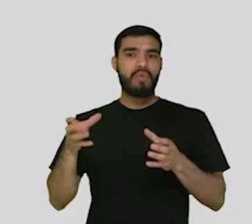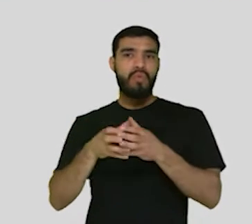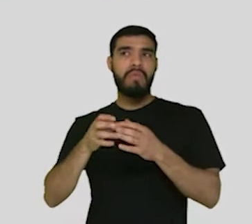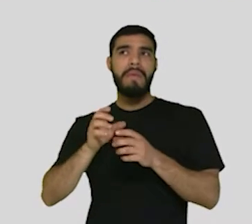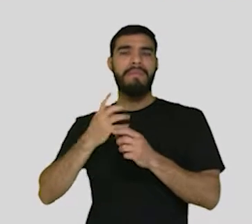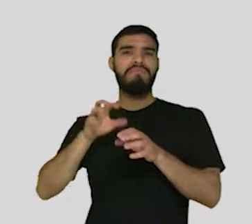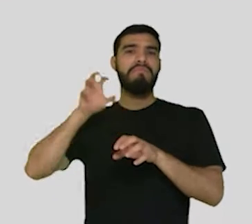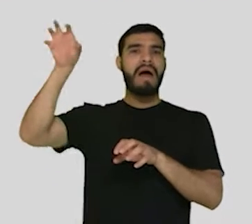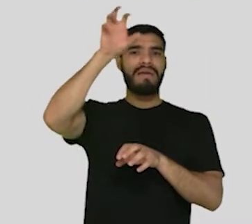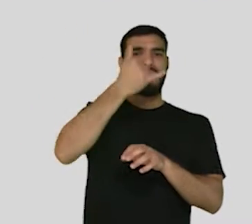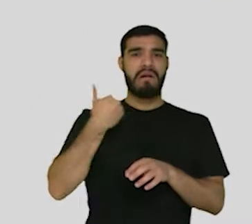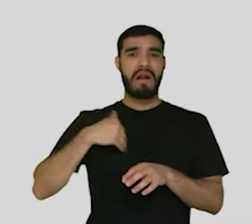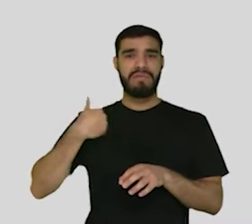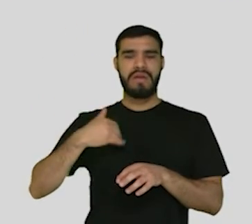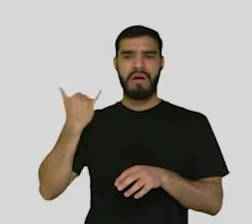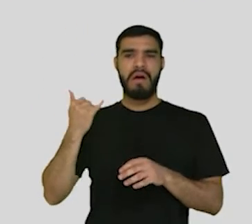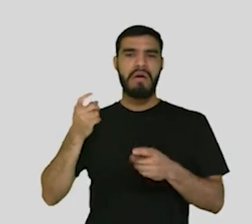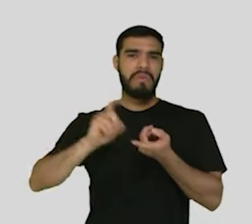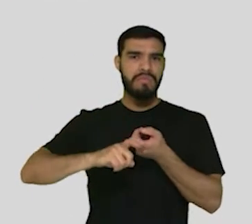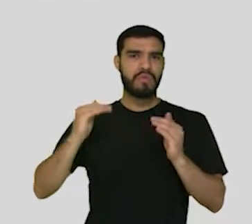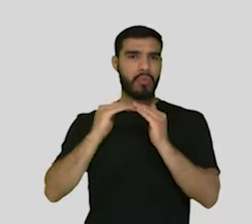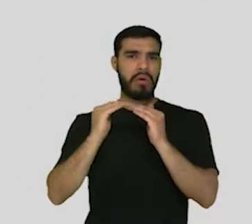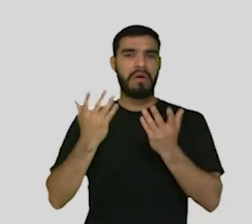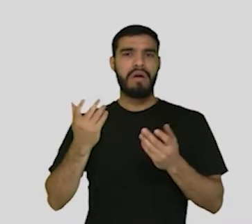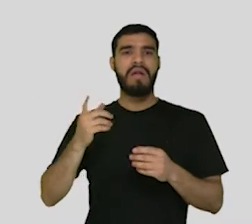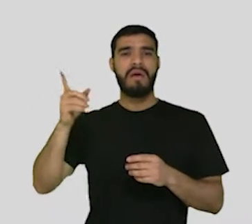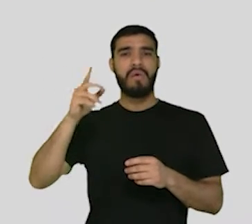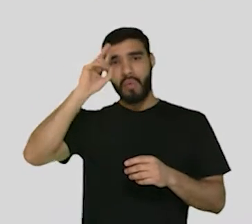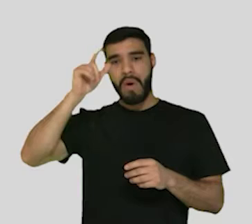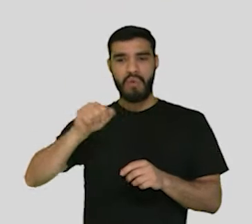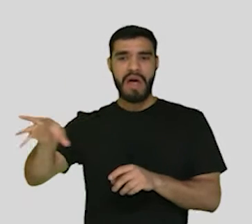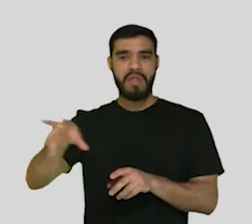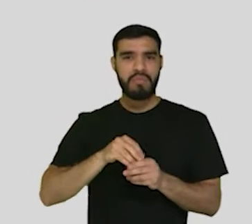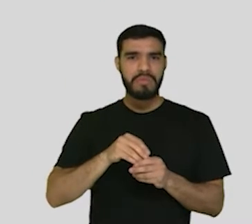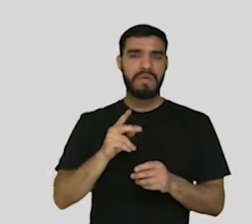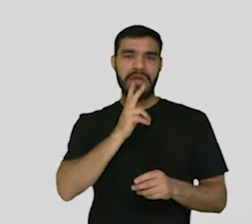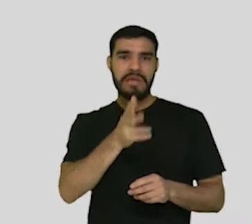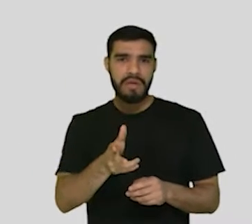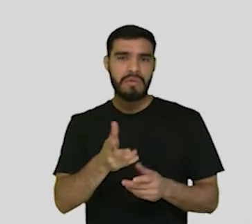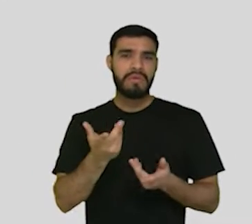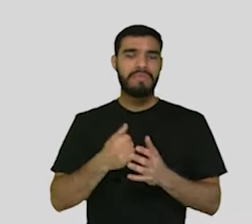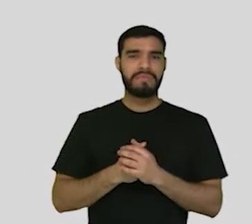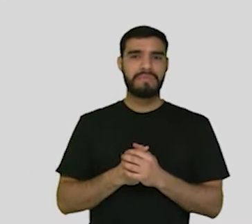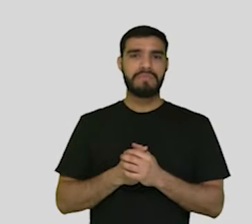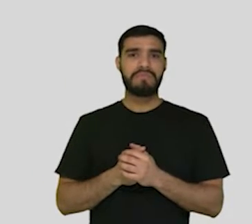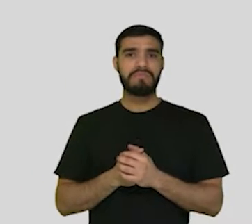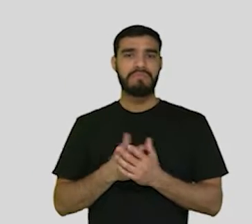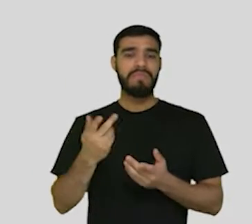países de la región, dice, ah, bueno, Argentina... Va, esa pa' que a tu niña, ni mojo vaquera, mojo vaquera, ya,